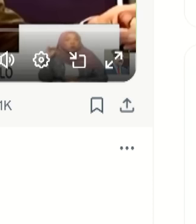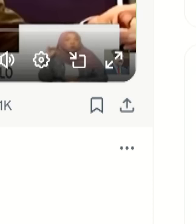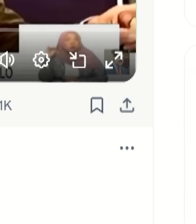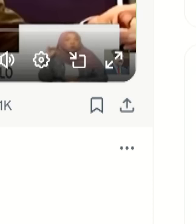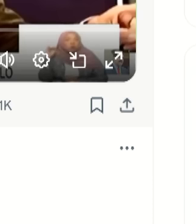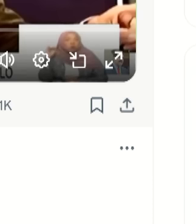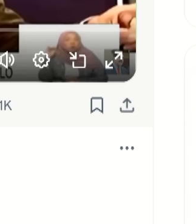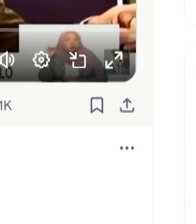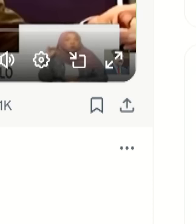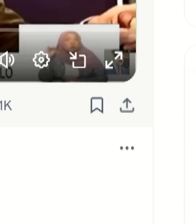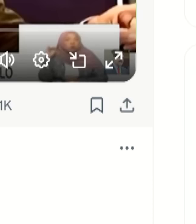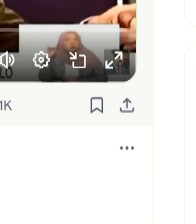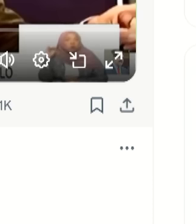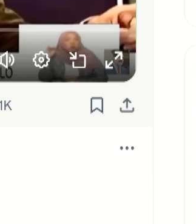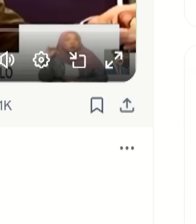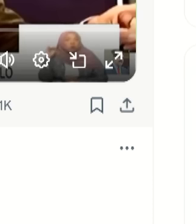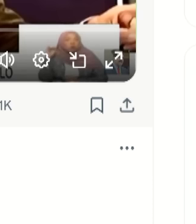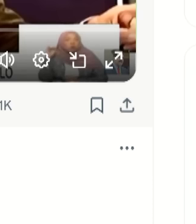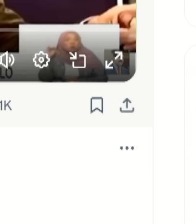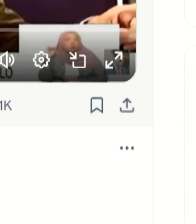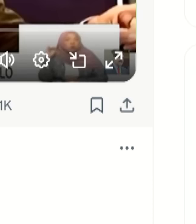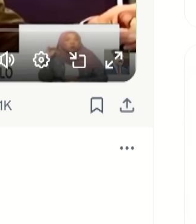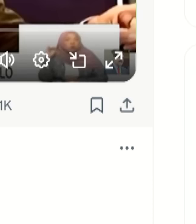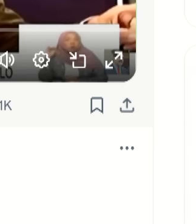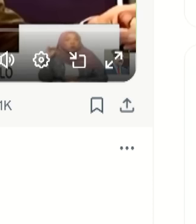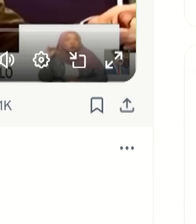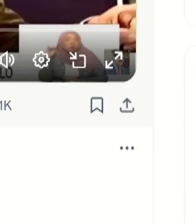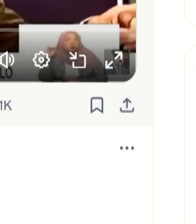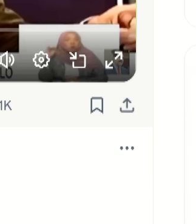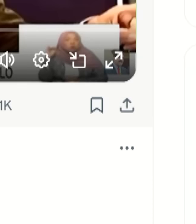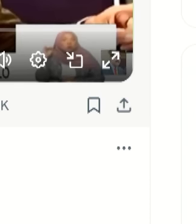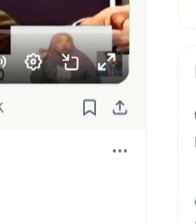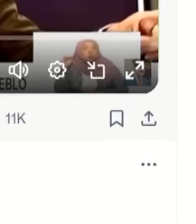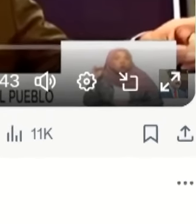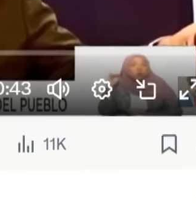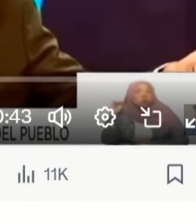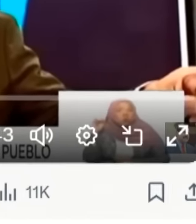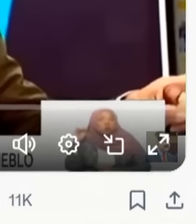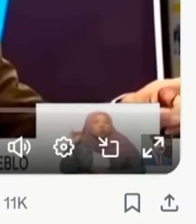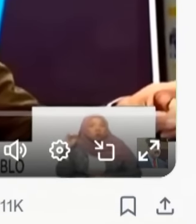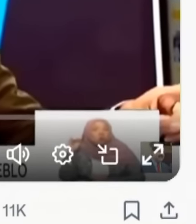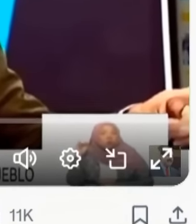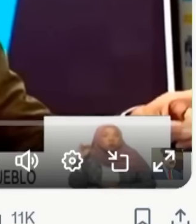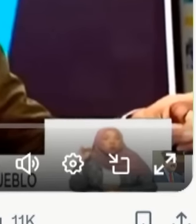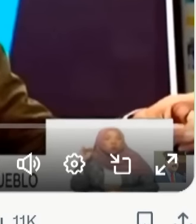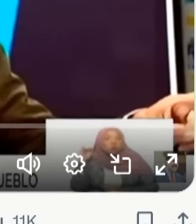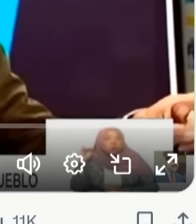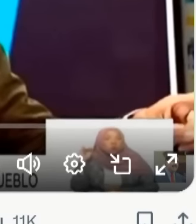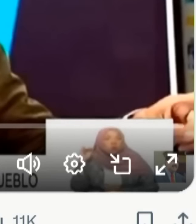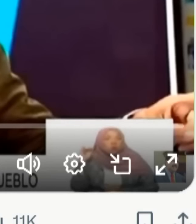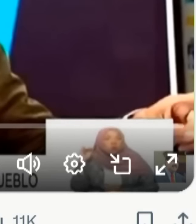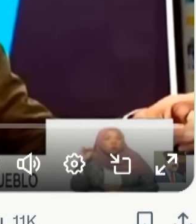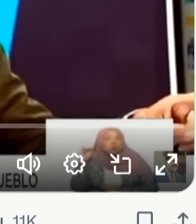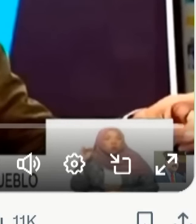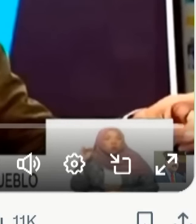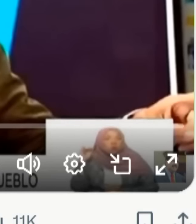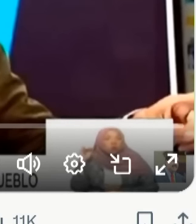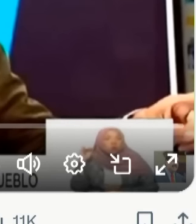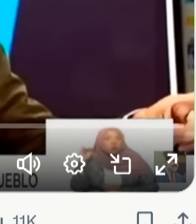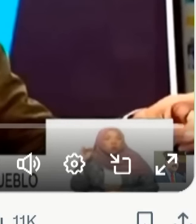la cuchilla al tema de España, por supuesto, y el apoyo que le habían dado en un momento